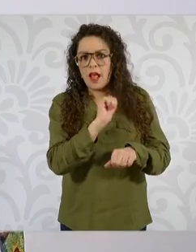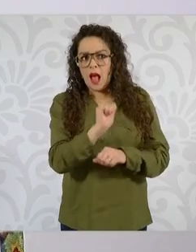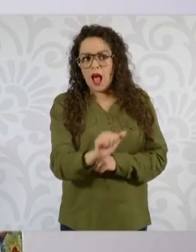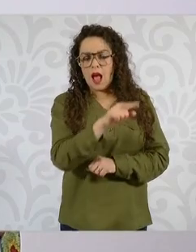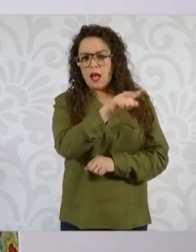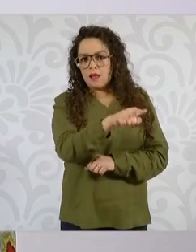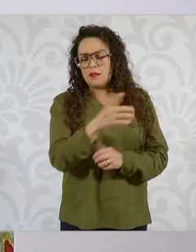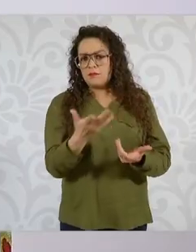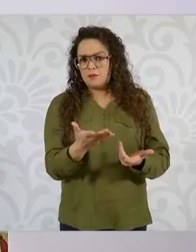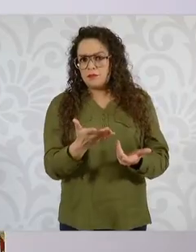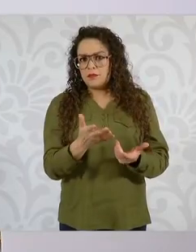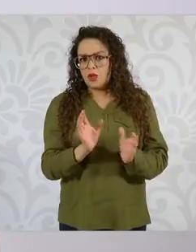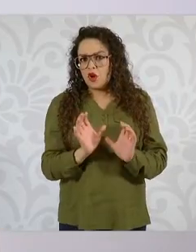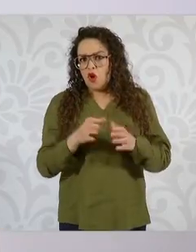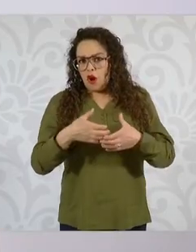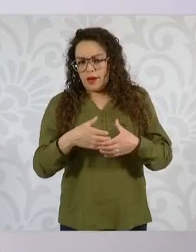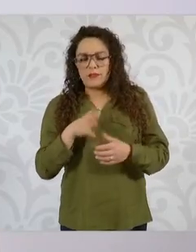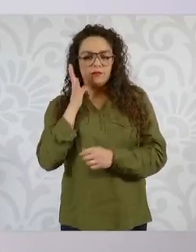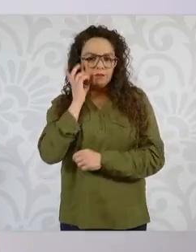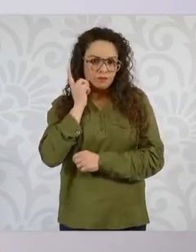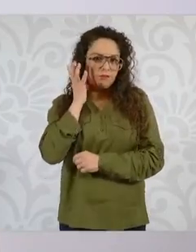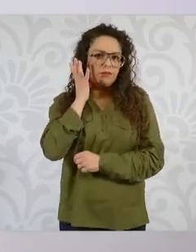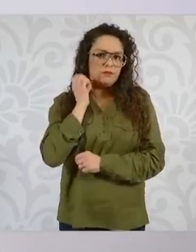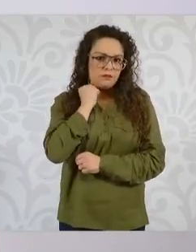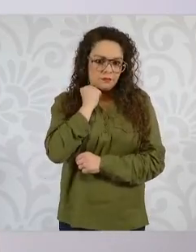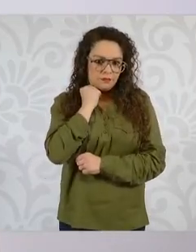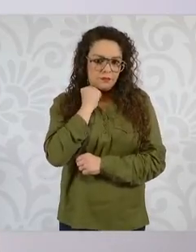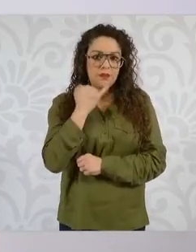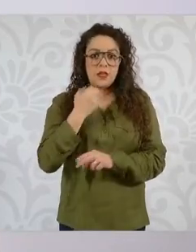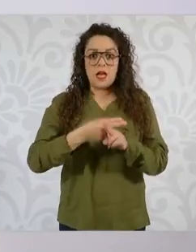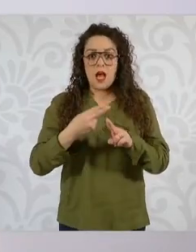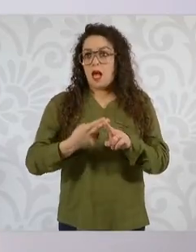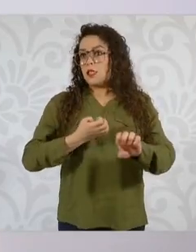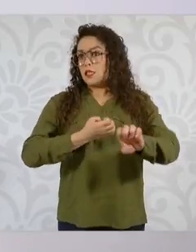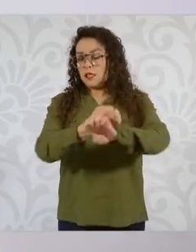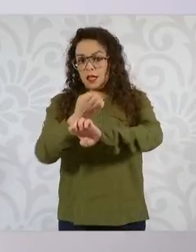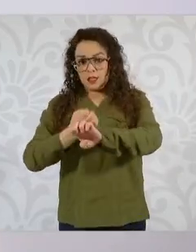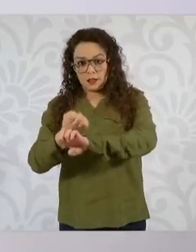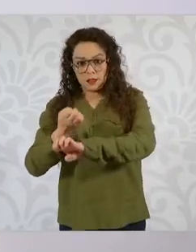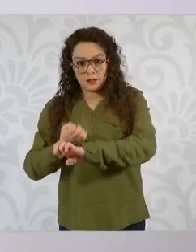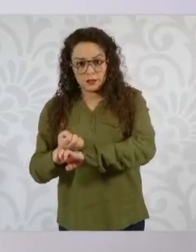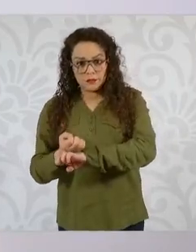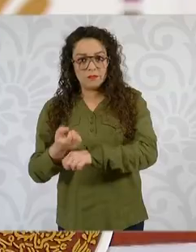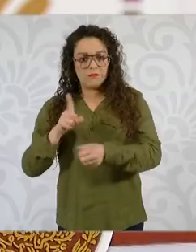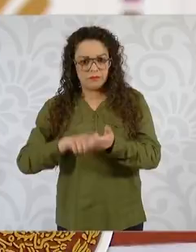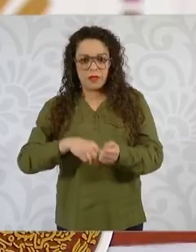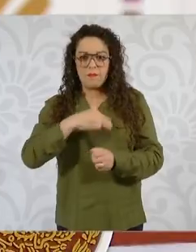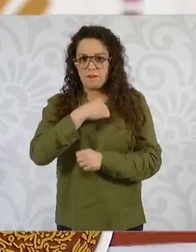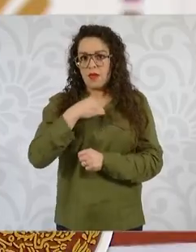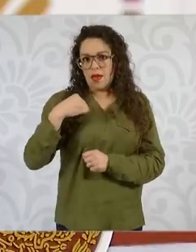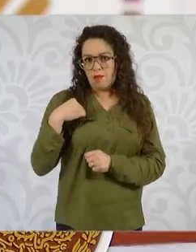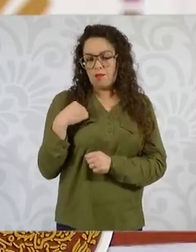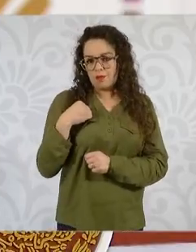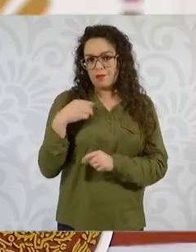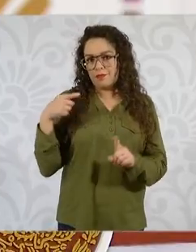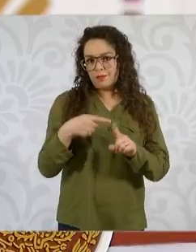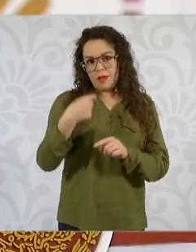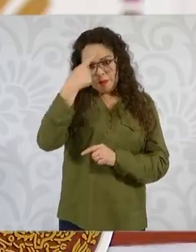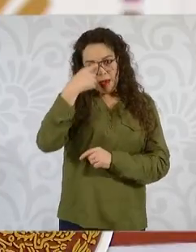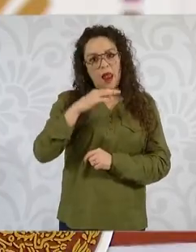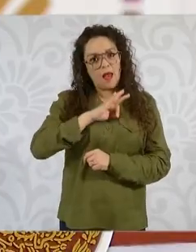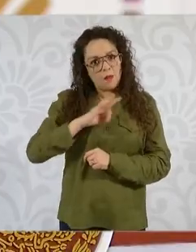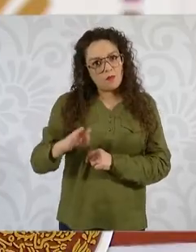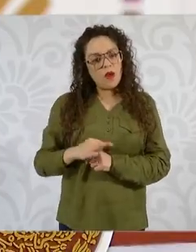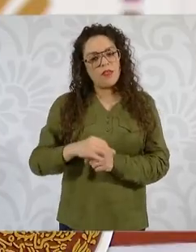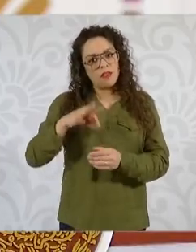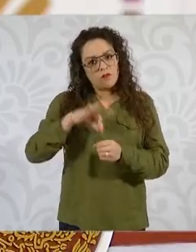sino además incluso de los congresos estatales que forman parte del constituyente